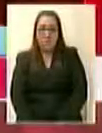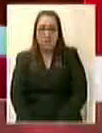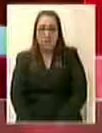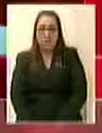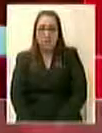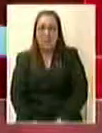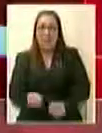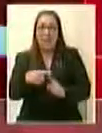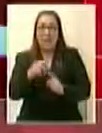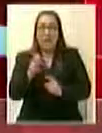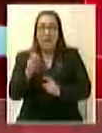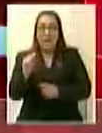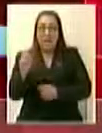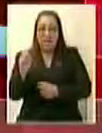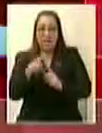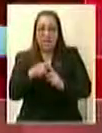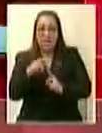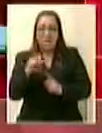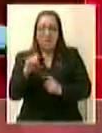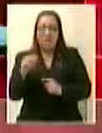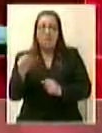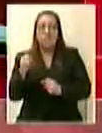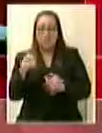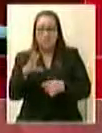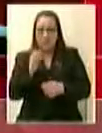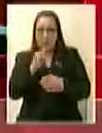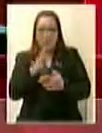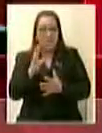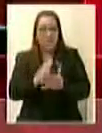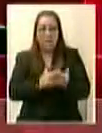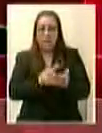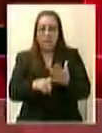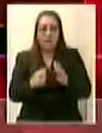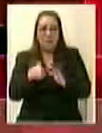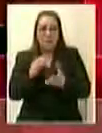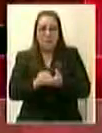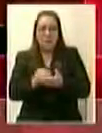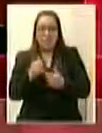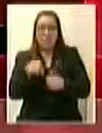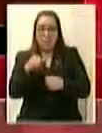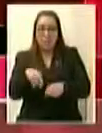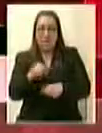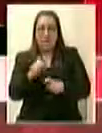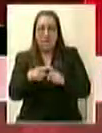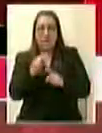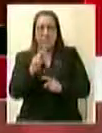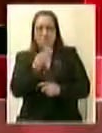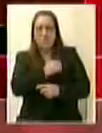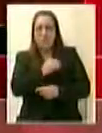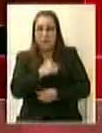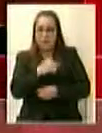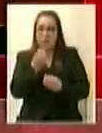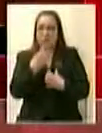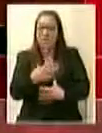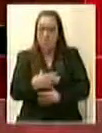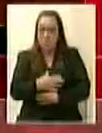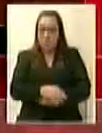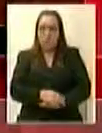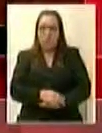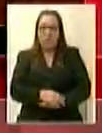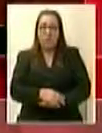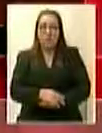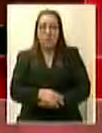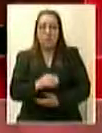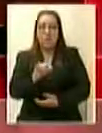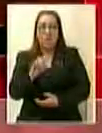hay compromisos internacionales de las empresas de eliminar grasas trans. Hemos tenido acá al ex viceministro de Salud, Enrique